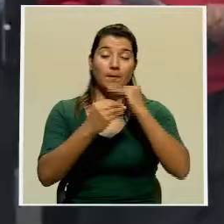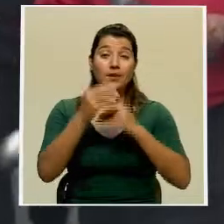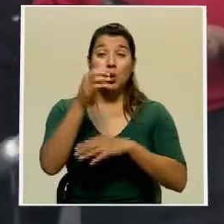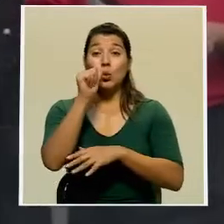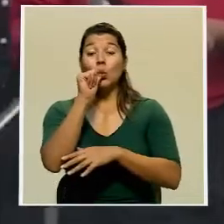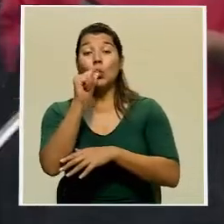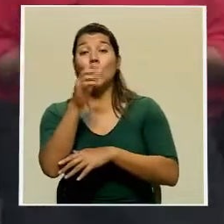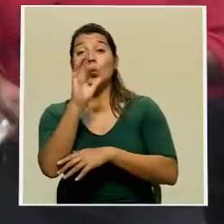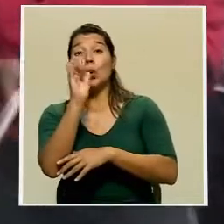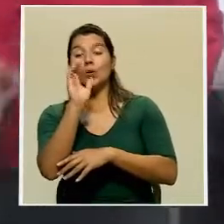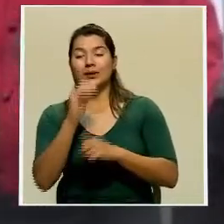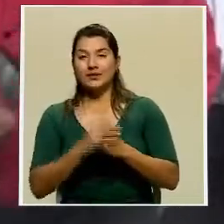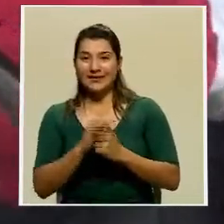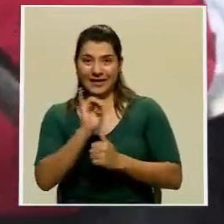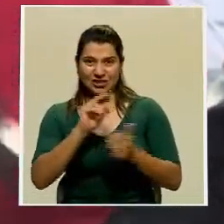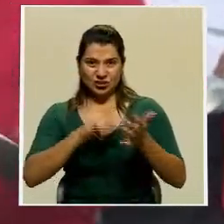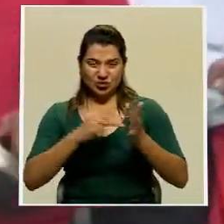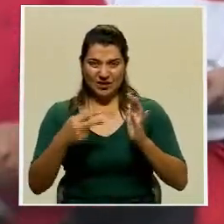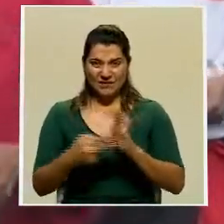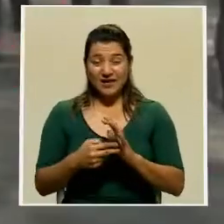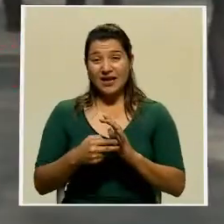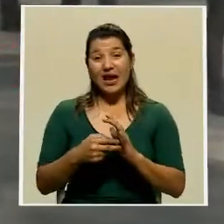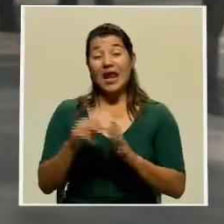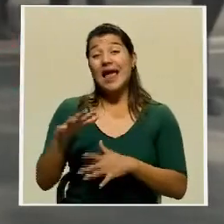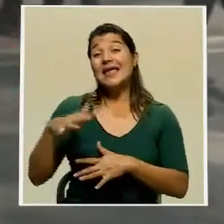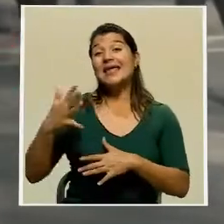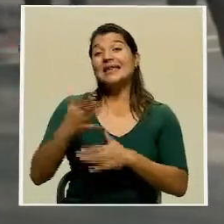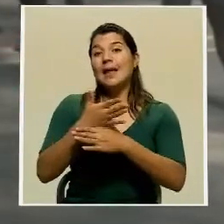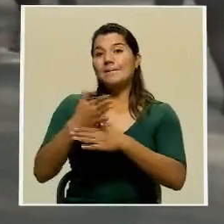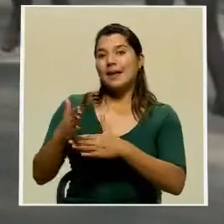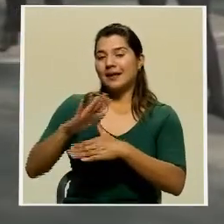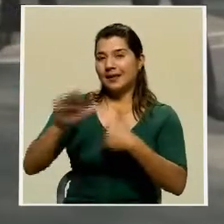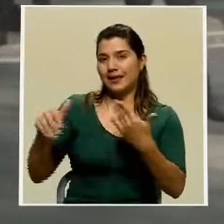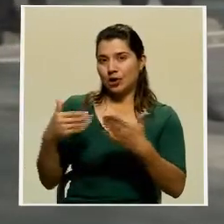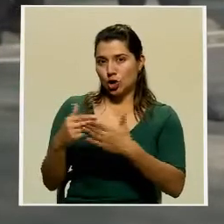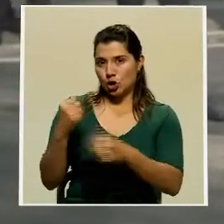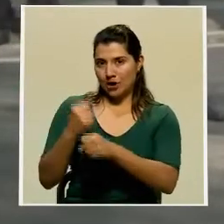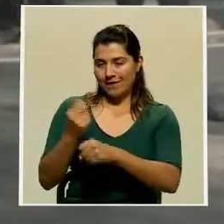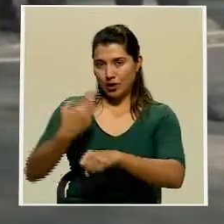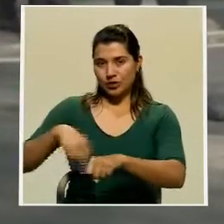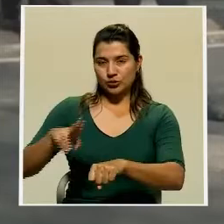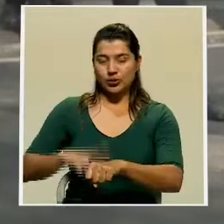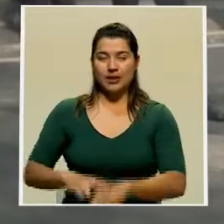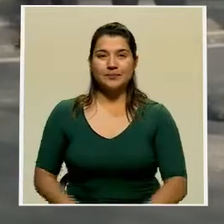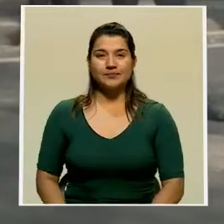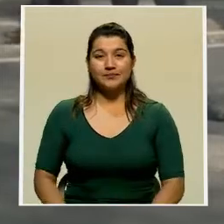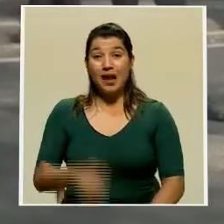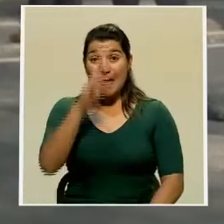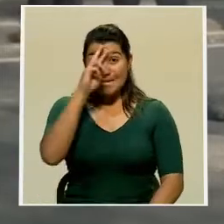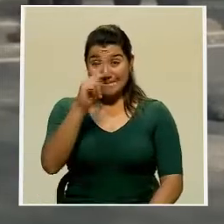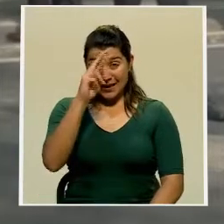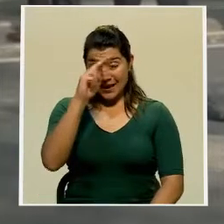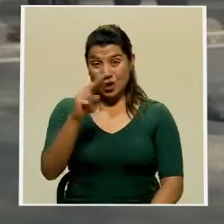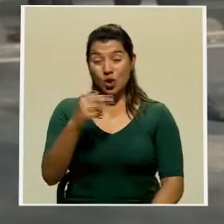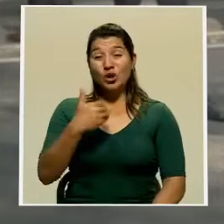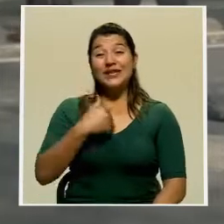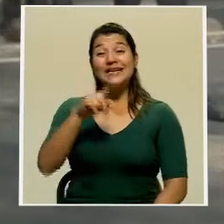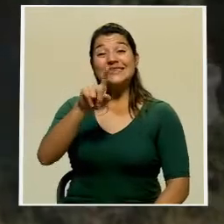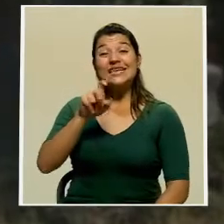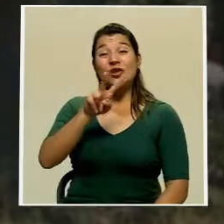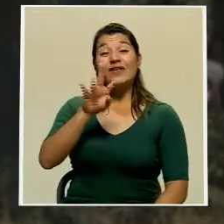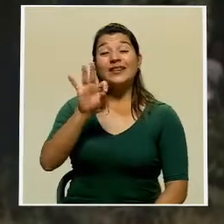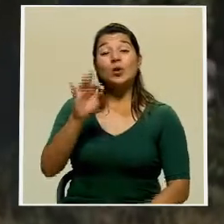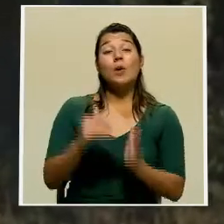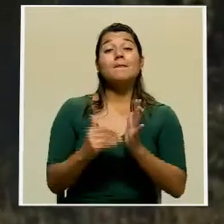acuerdo con la Canirac, lo que representa más de la quinta parte del total nacional. México, de 129 millones de